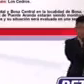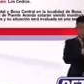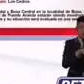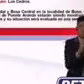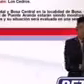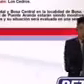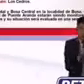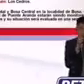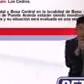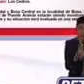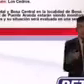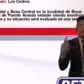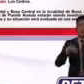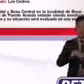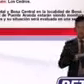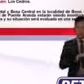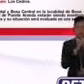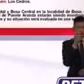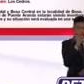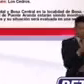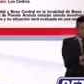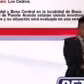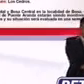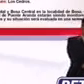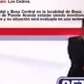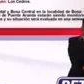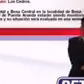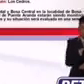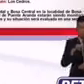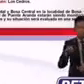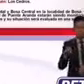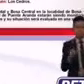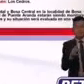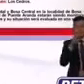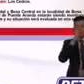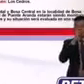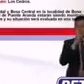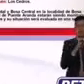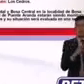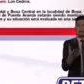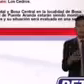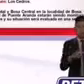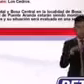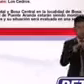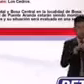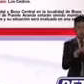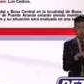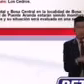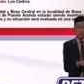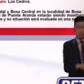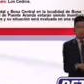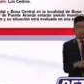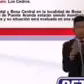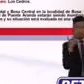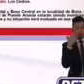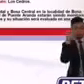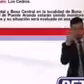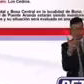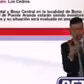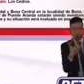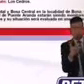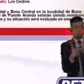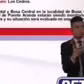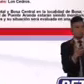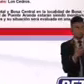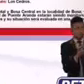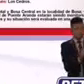a estar haciendo un monitoreo muy estricto de los casos y de las pruebas realizadas en los últimos días